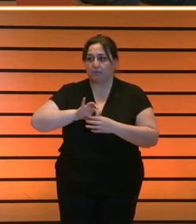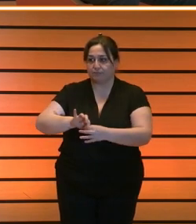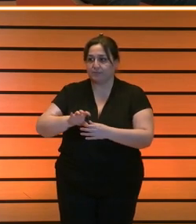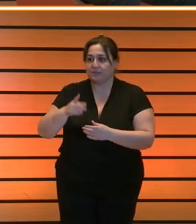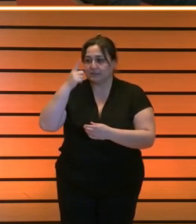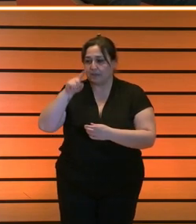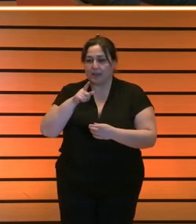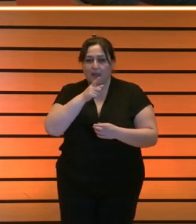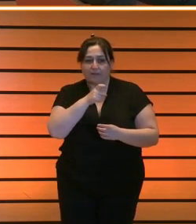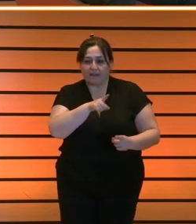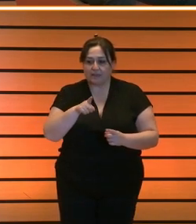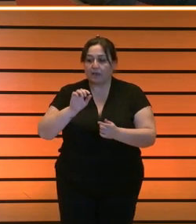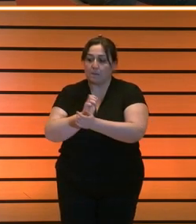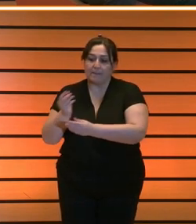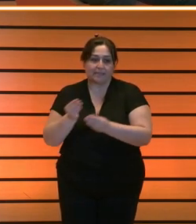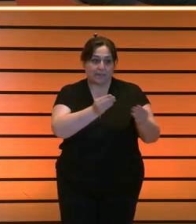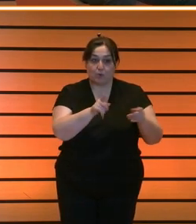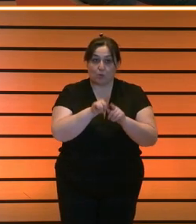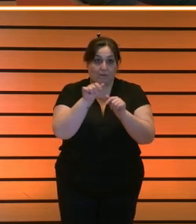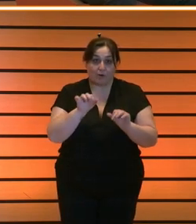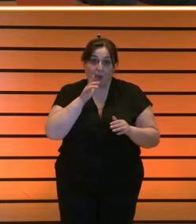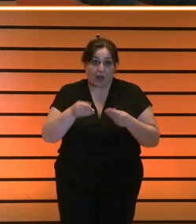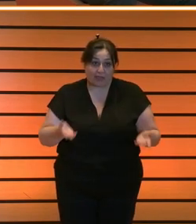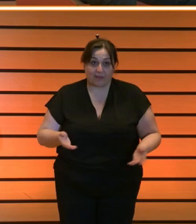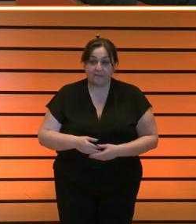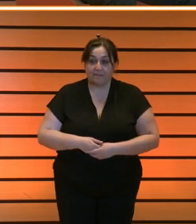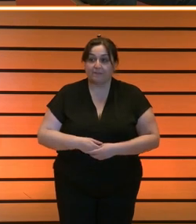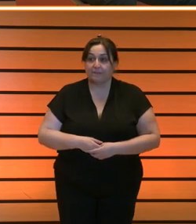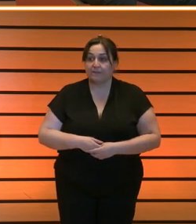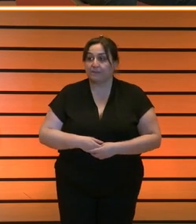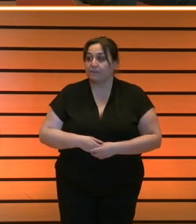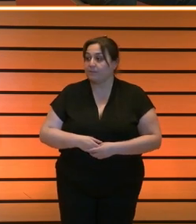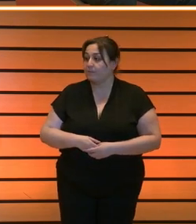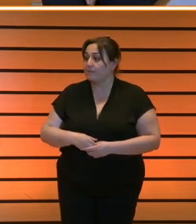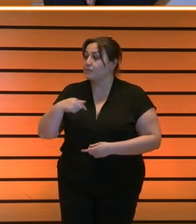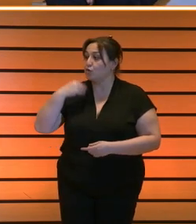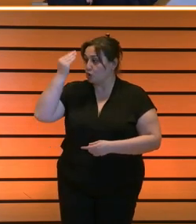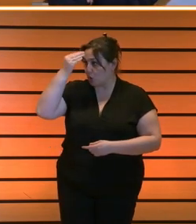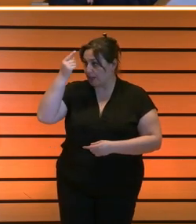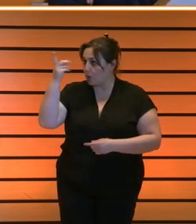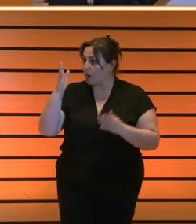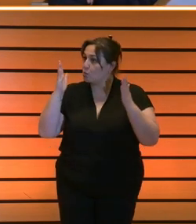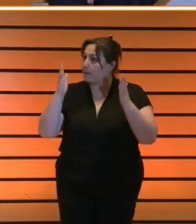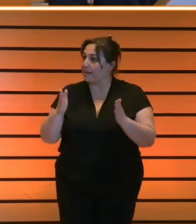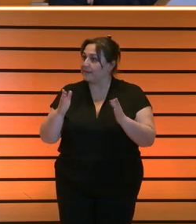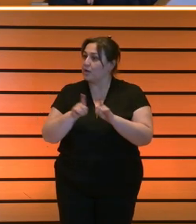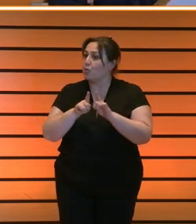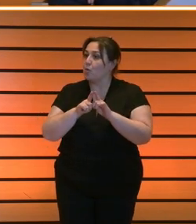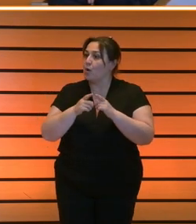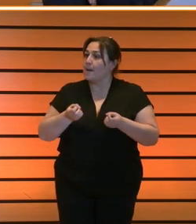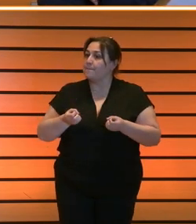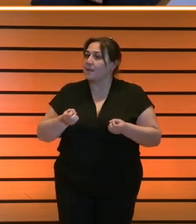régimen de préstamo que es como lo estamos haciendo aquí yo creo que hay una parte de impulso no de